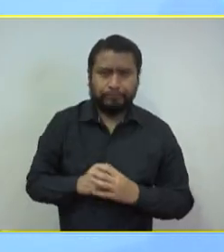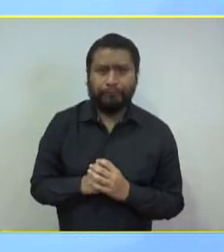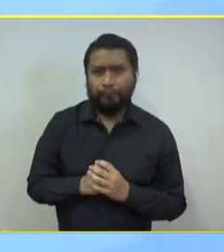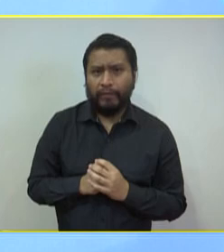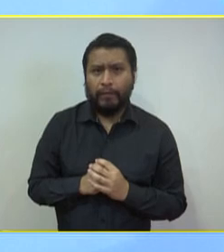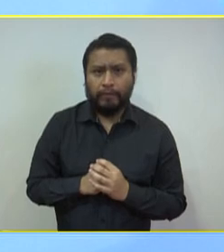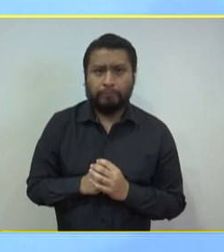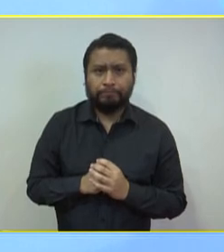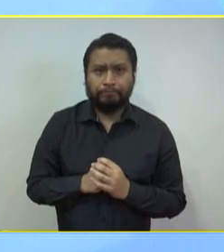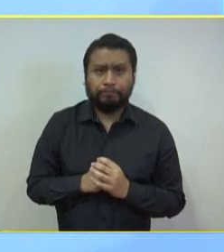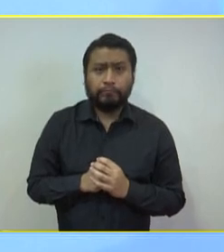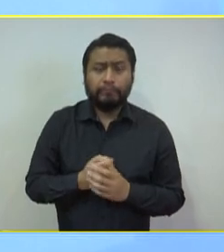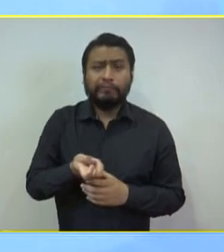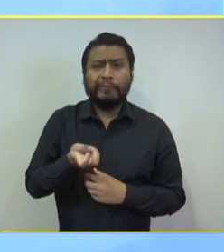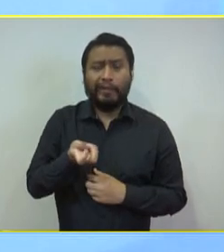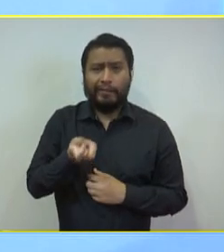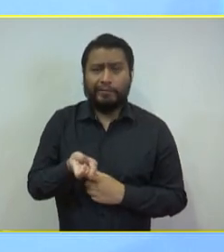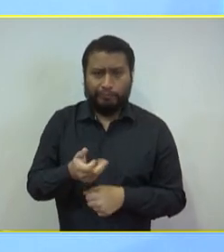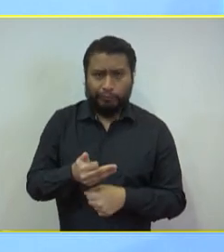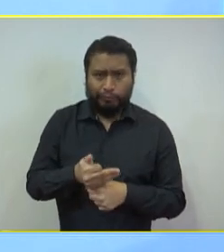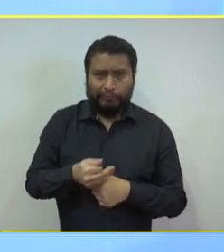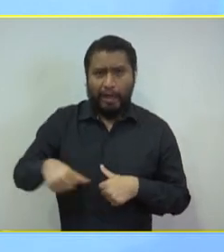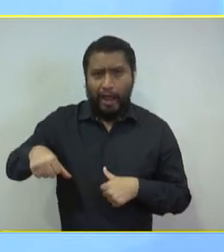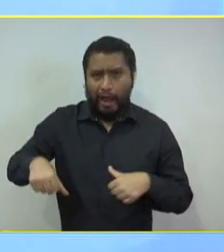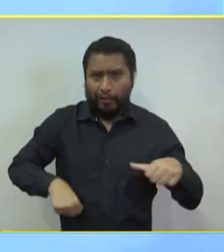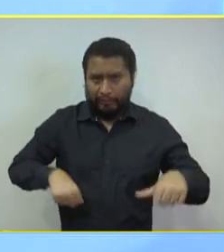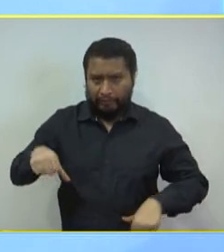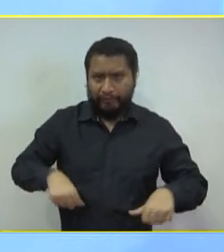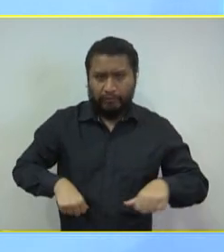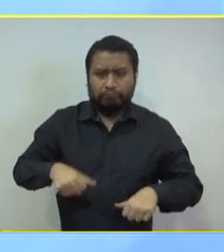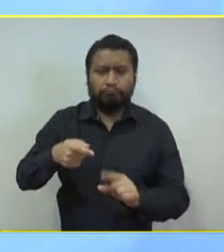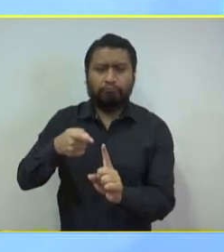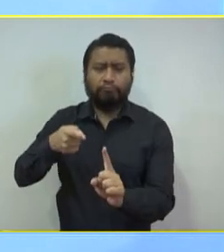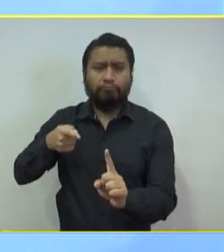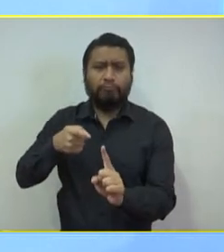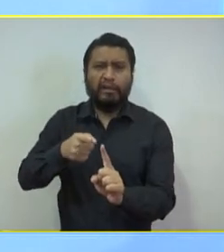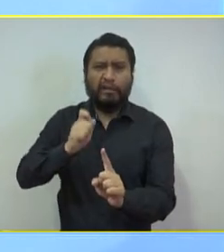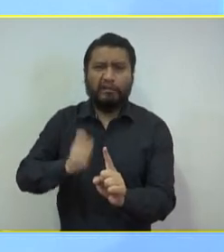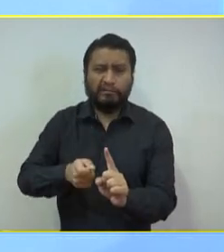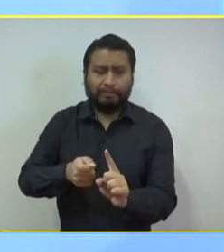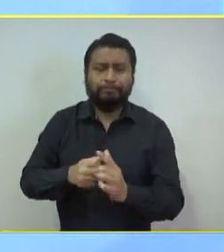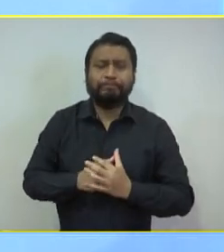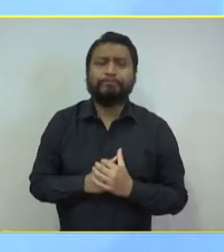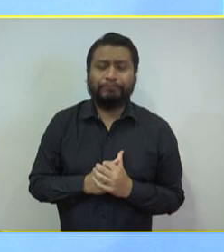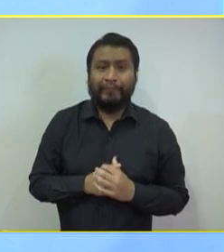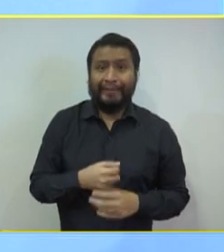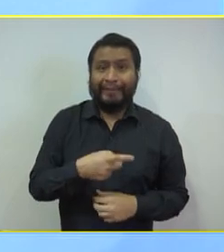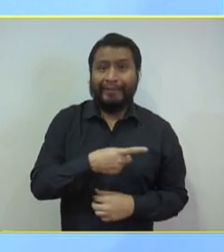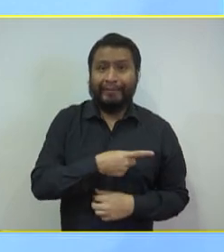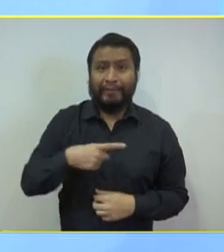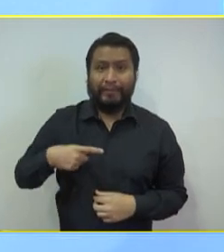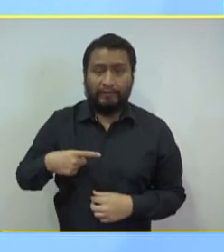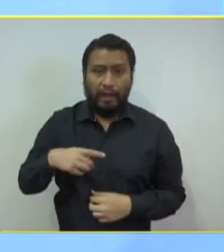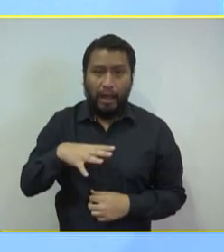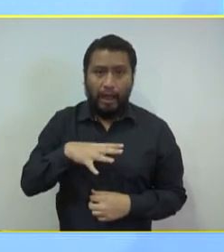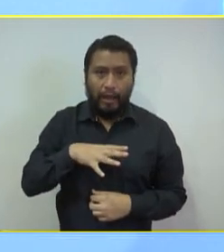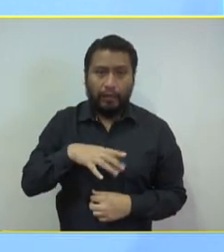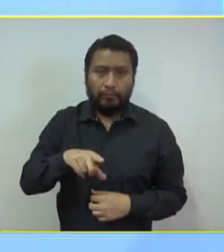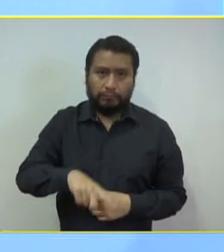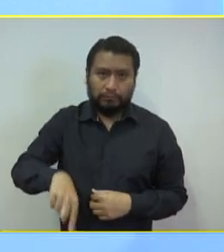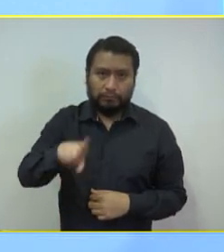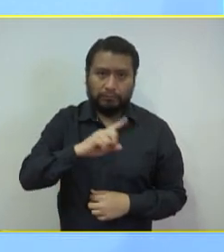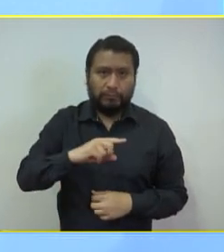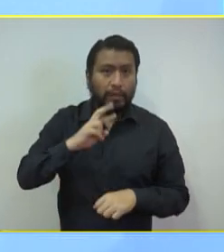propósito de este ejercicio es, por supuesto, cumplir con nuestra demanda de